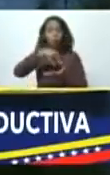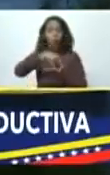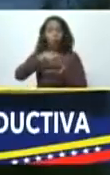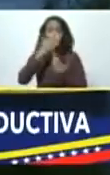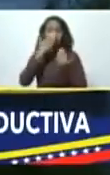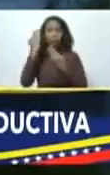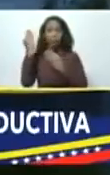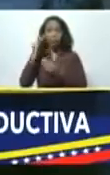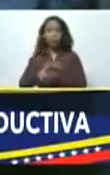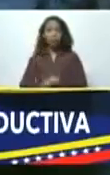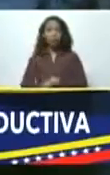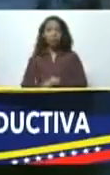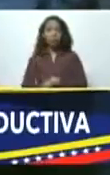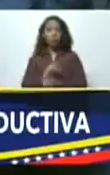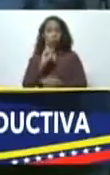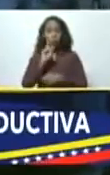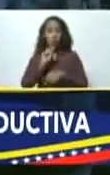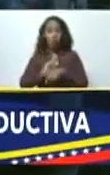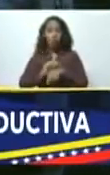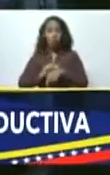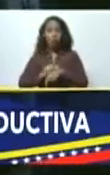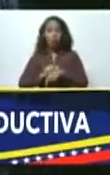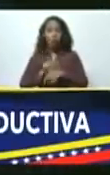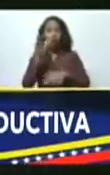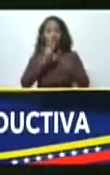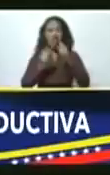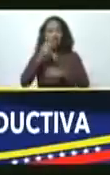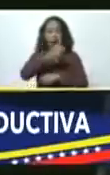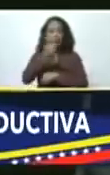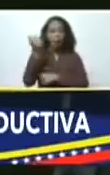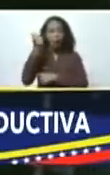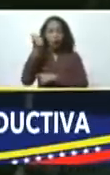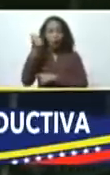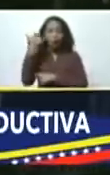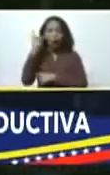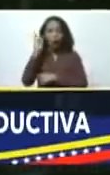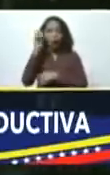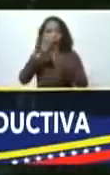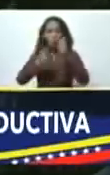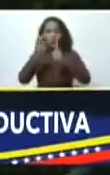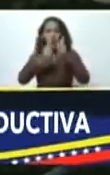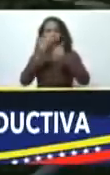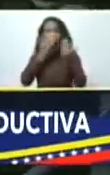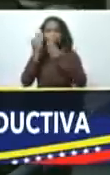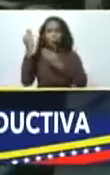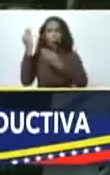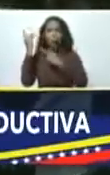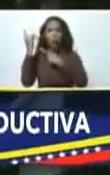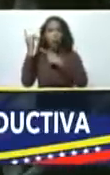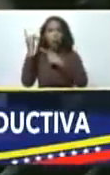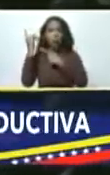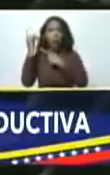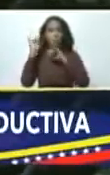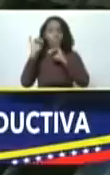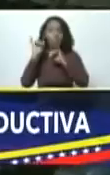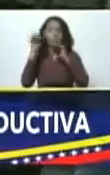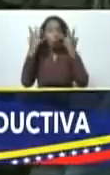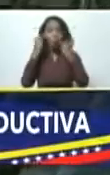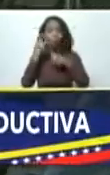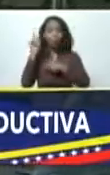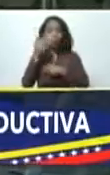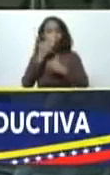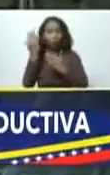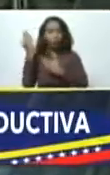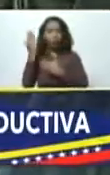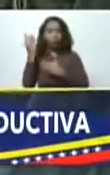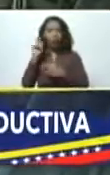Aquí y tenemos... en un momentico, ¿cuánta leche produce cada una? Esta raza, presidente, es la misma raza que usted vio hace